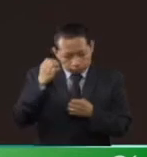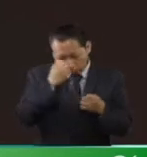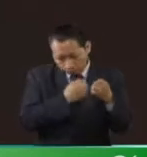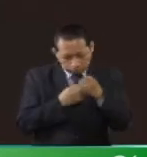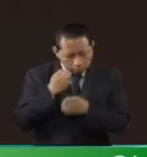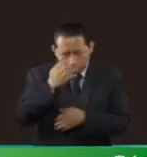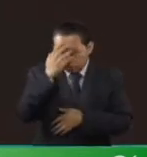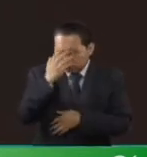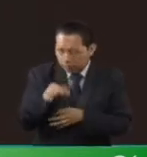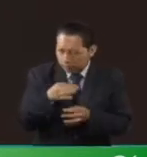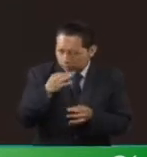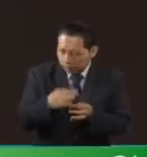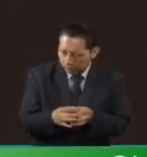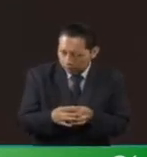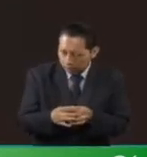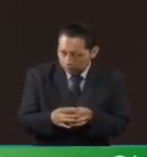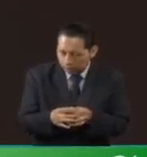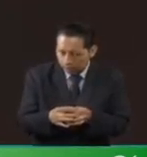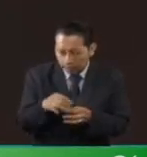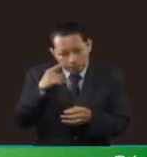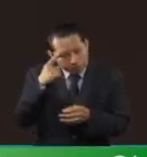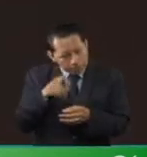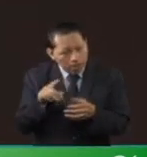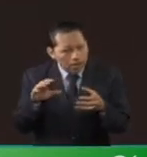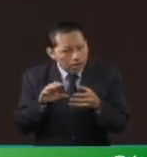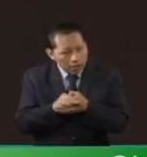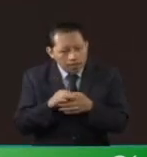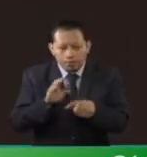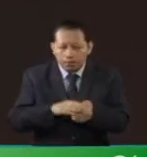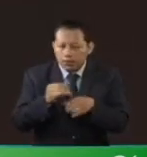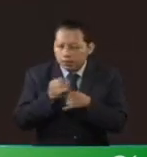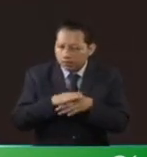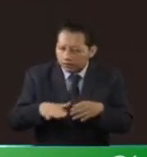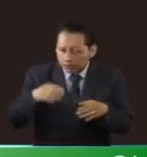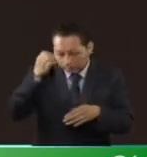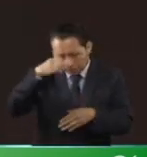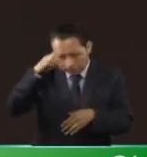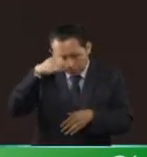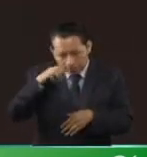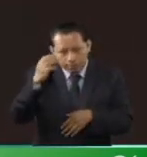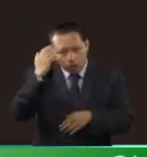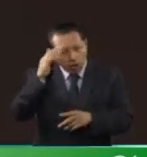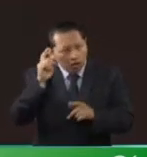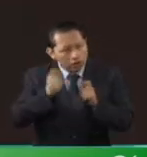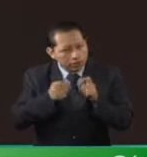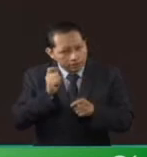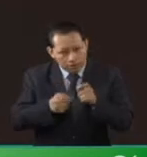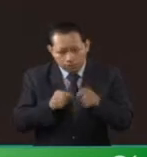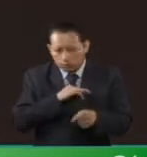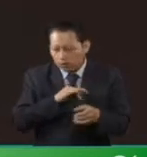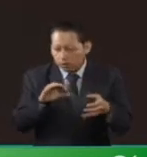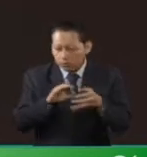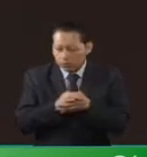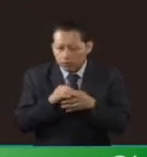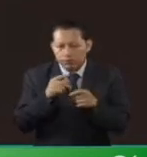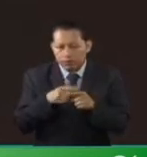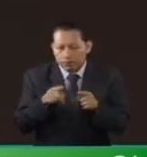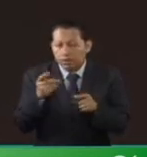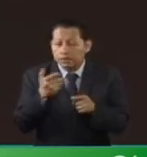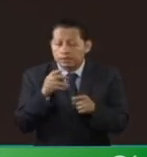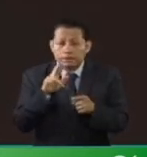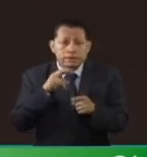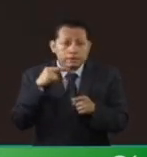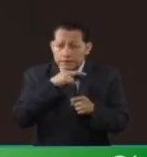con seriedad al alleg de información de experiencia y de conocimiento en lugar de hacerlo al vapor